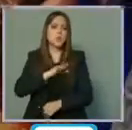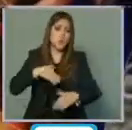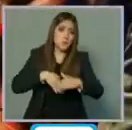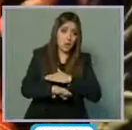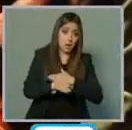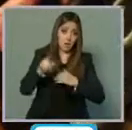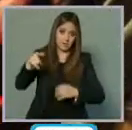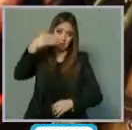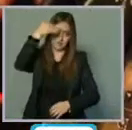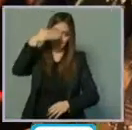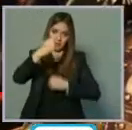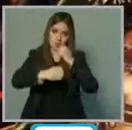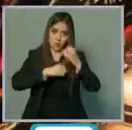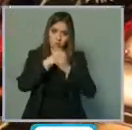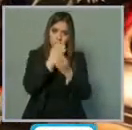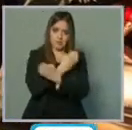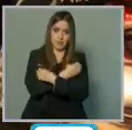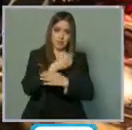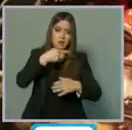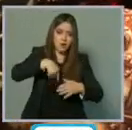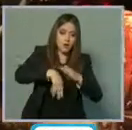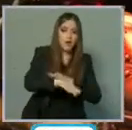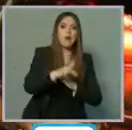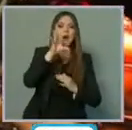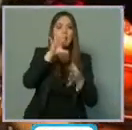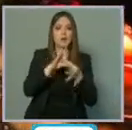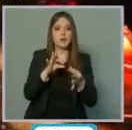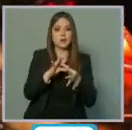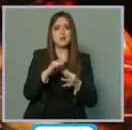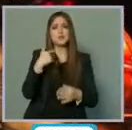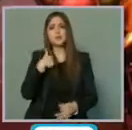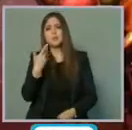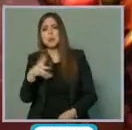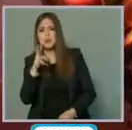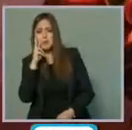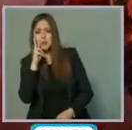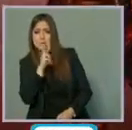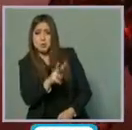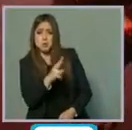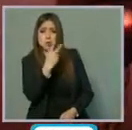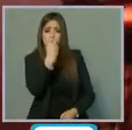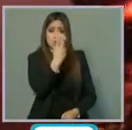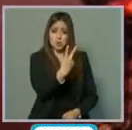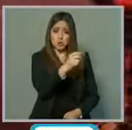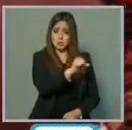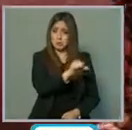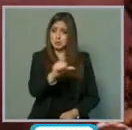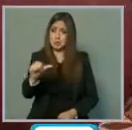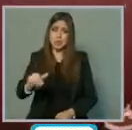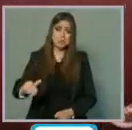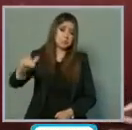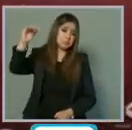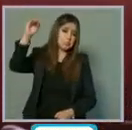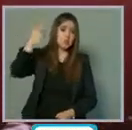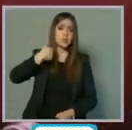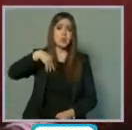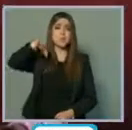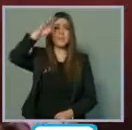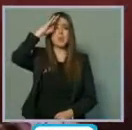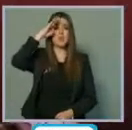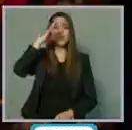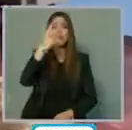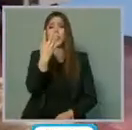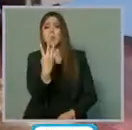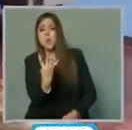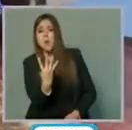educa. Entonces, Así es. ¿a qué edad es recomendable que Pues puedan yo entrar? vi a niños de 2 años para arriba. Yo recomendaría que un poquito más grandes,